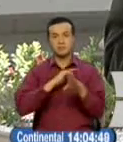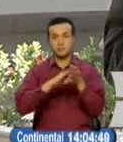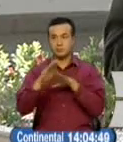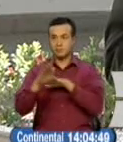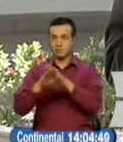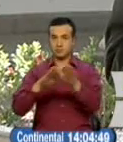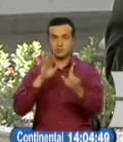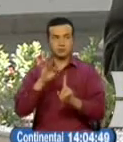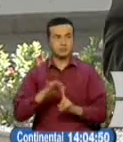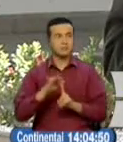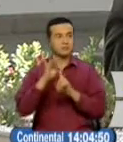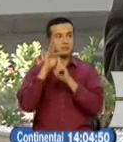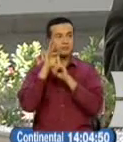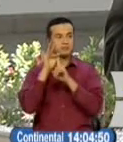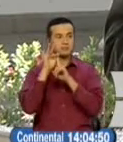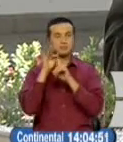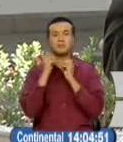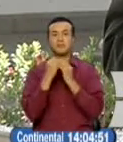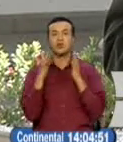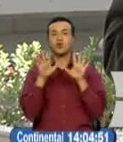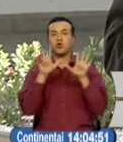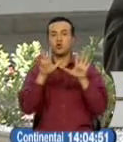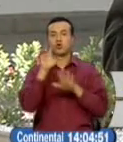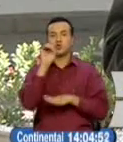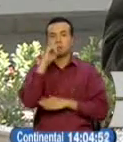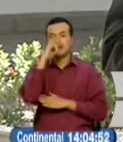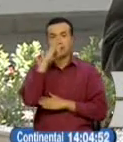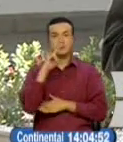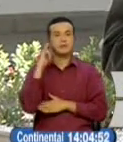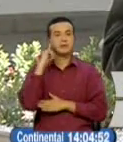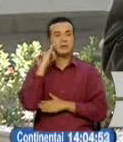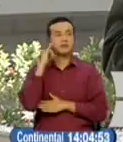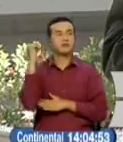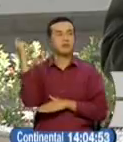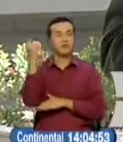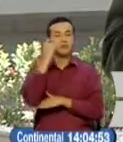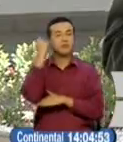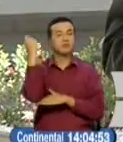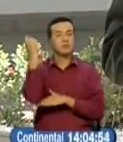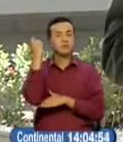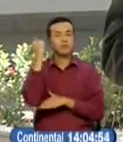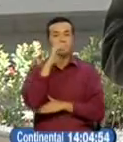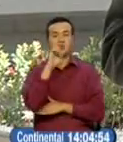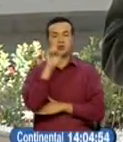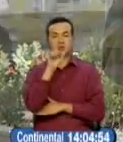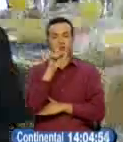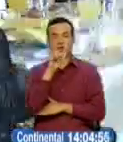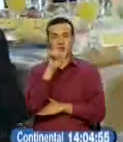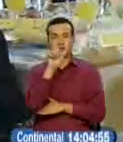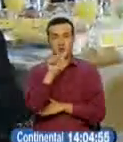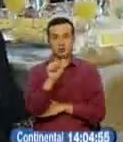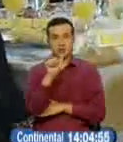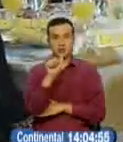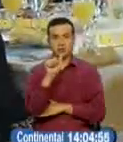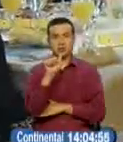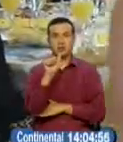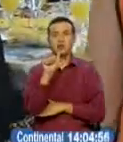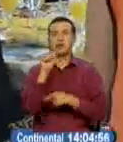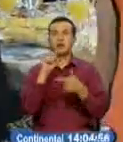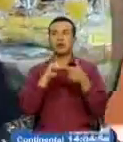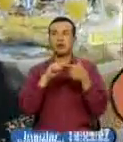invitados especiales. Son más de 80 niños y niñas de las fundaciones Cecilia Rivadeneira, El